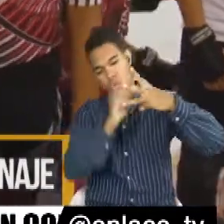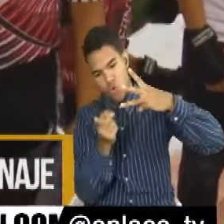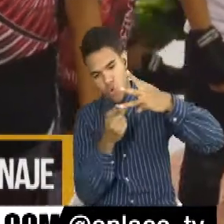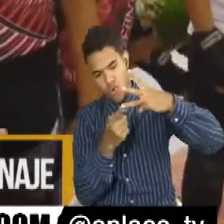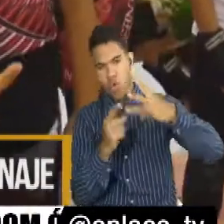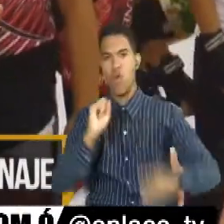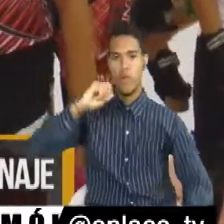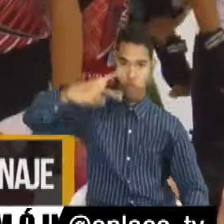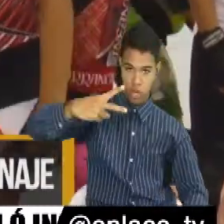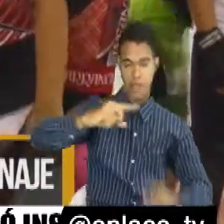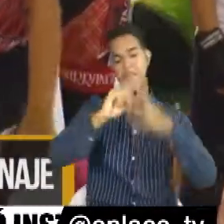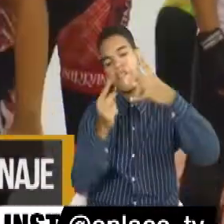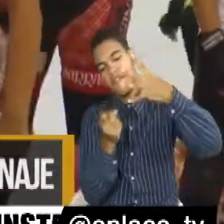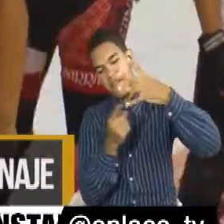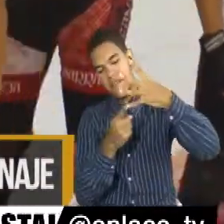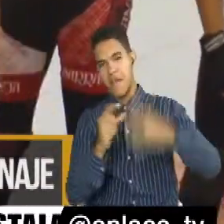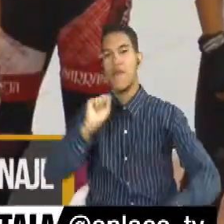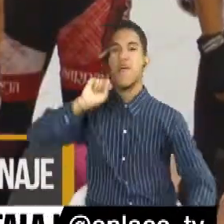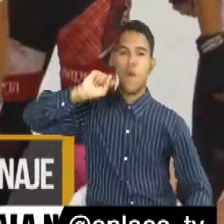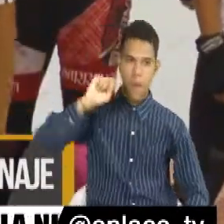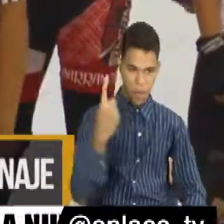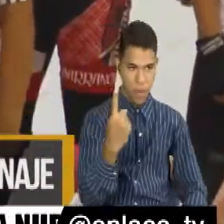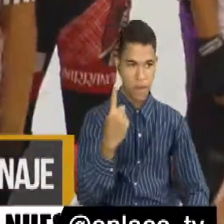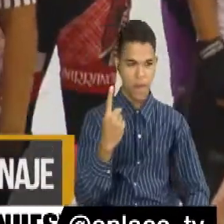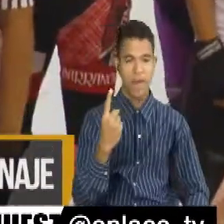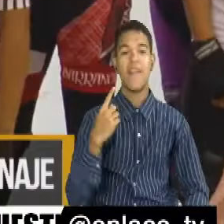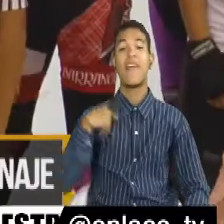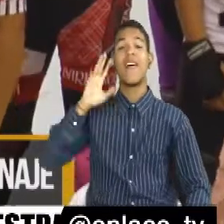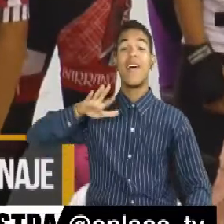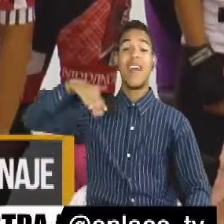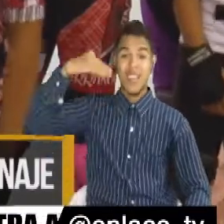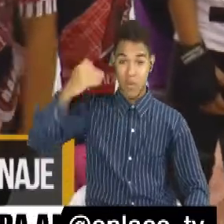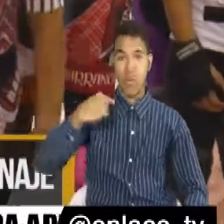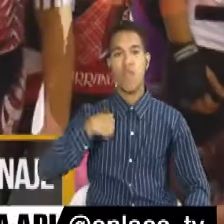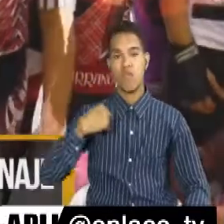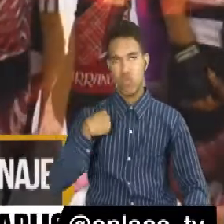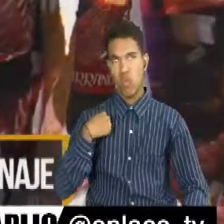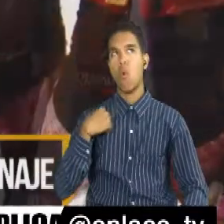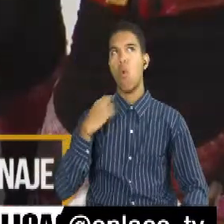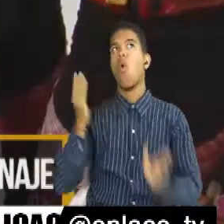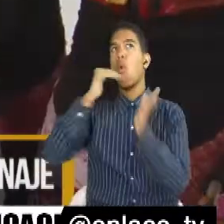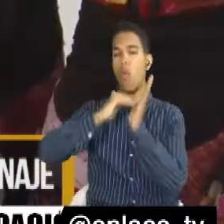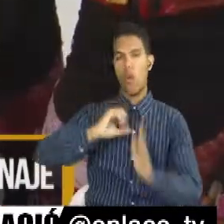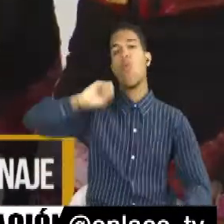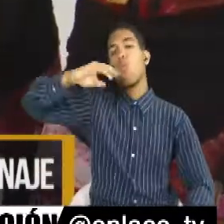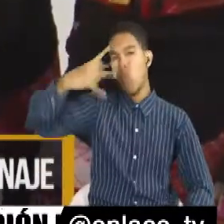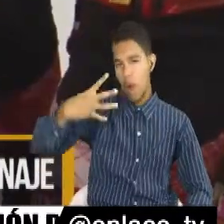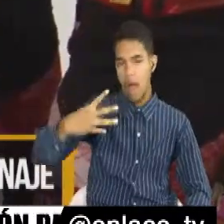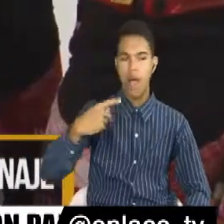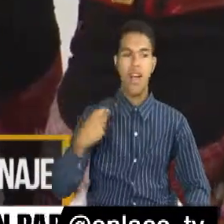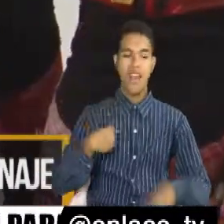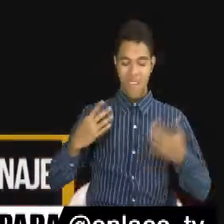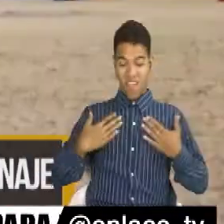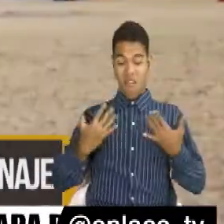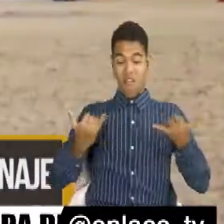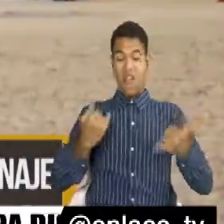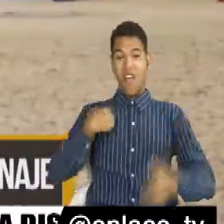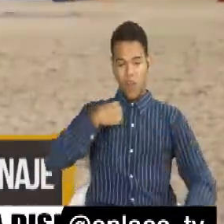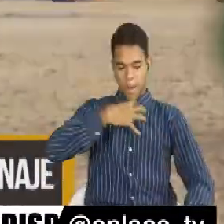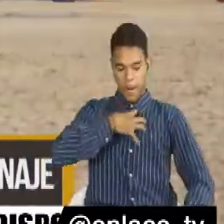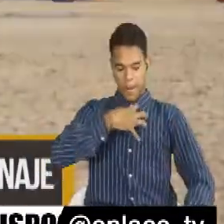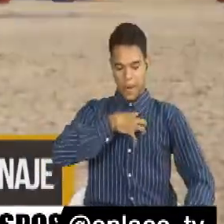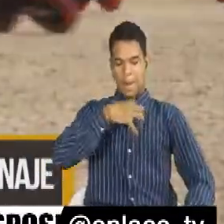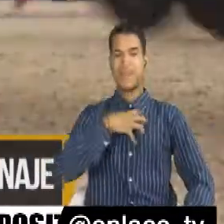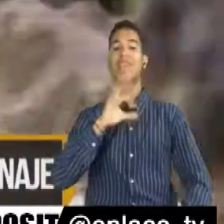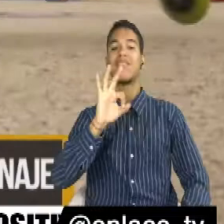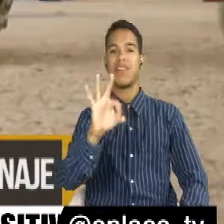primera, en el segundo día de la segunda, quedé cuarta también. Soy feliz porque me gané 3 medallas. Padres de